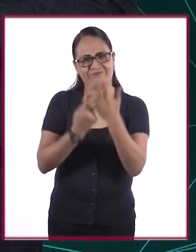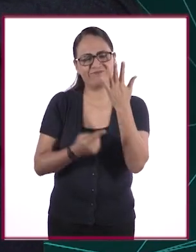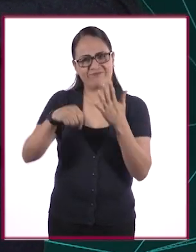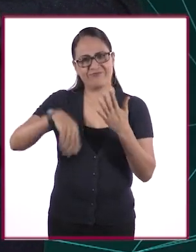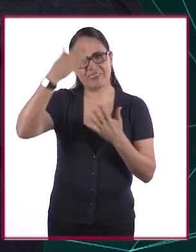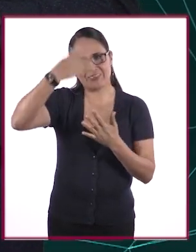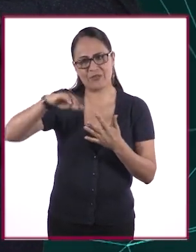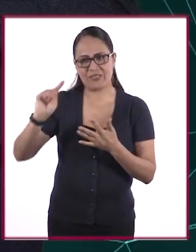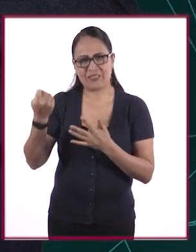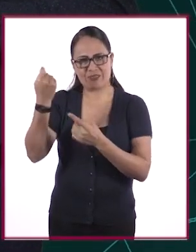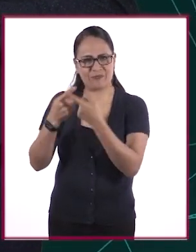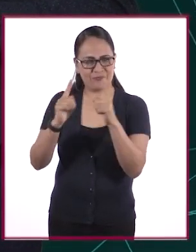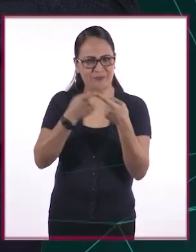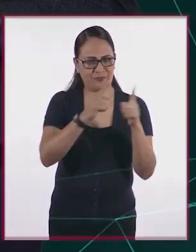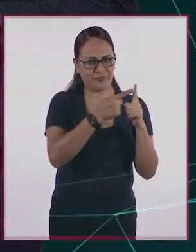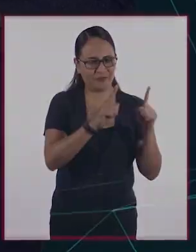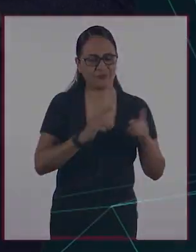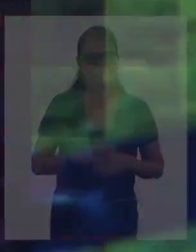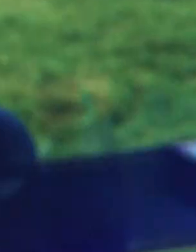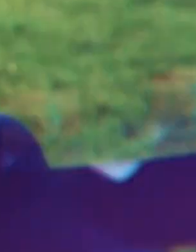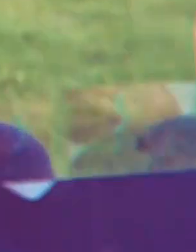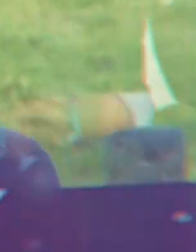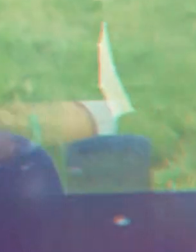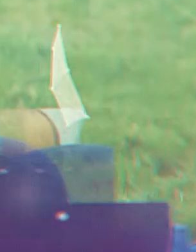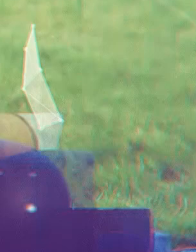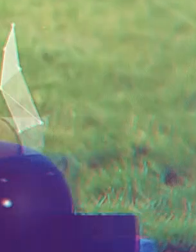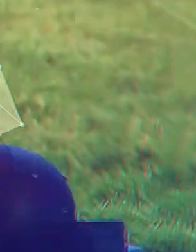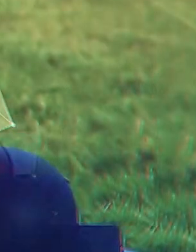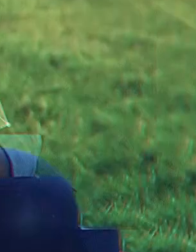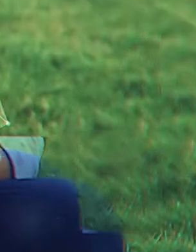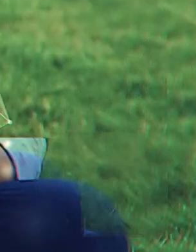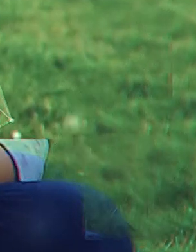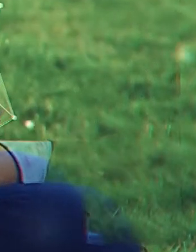se diga más, que comience este programa de Saberes Digitales.